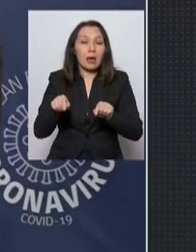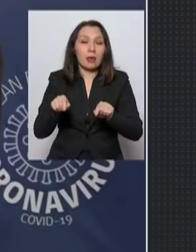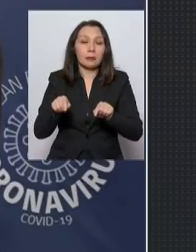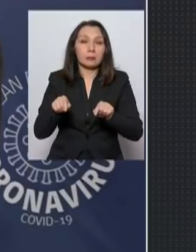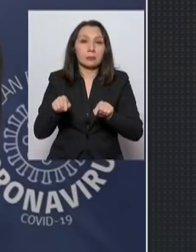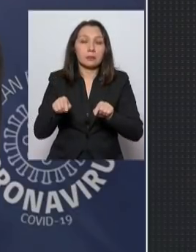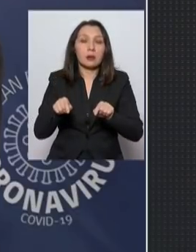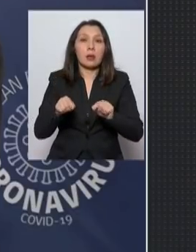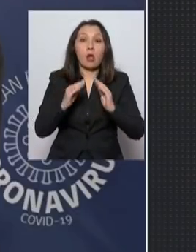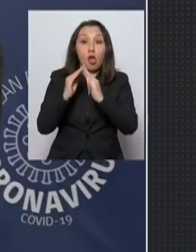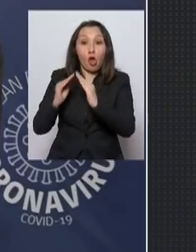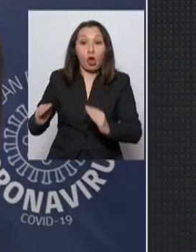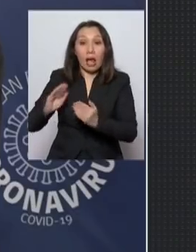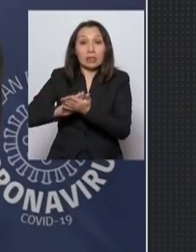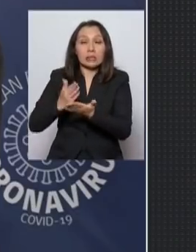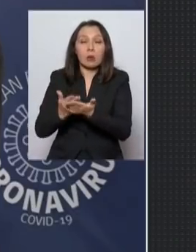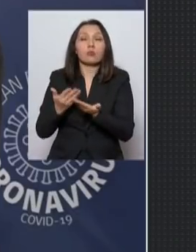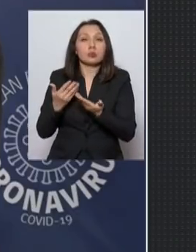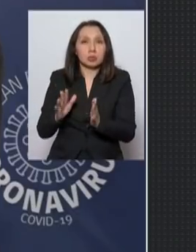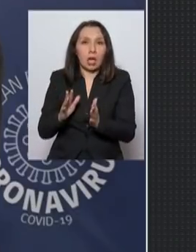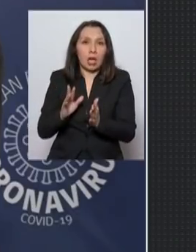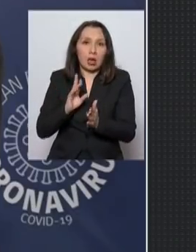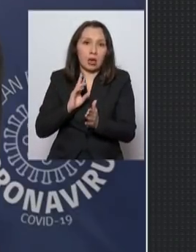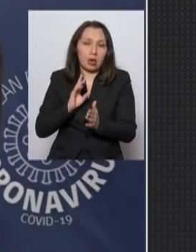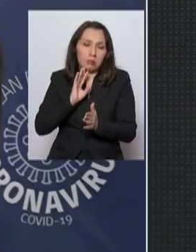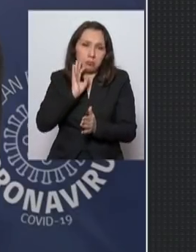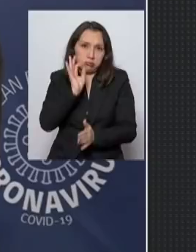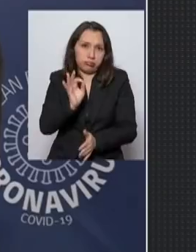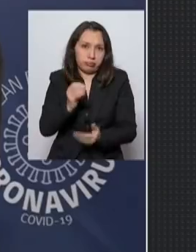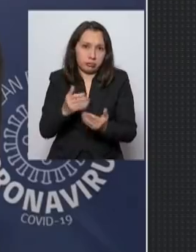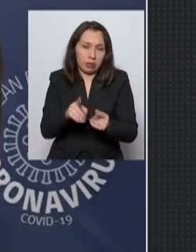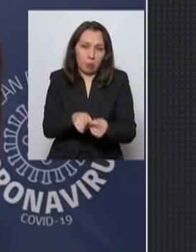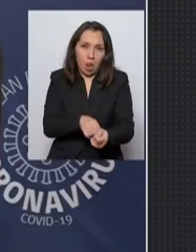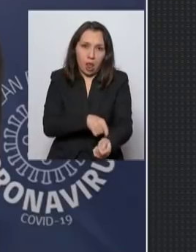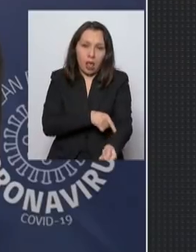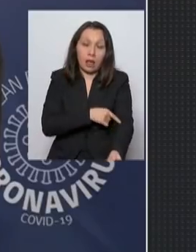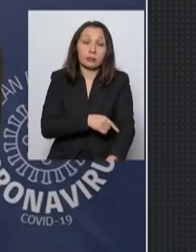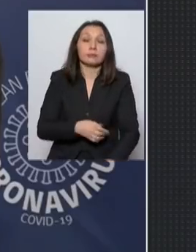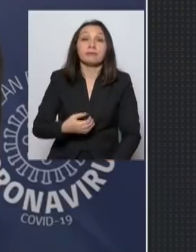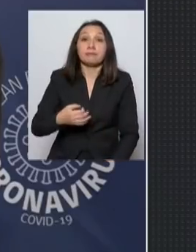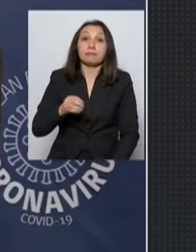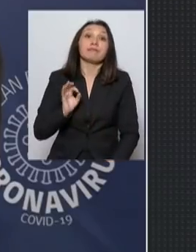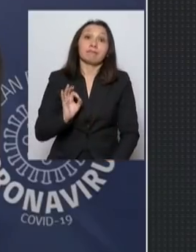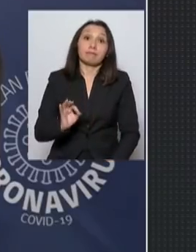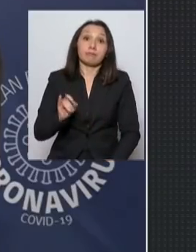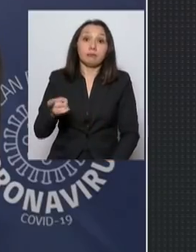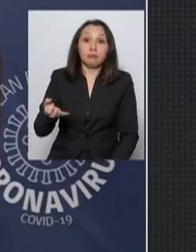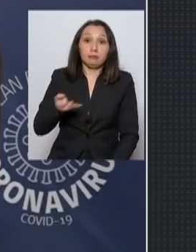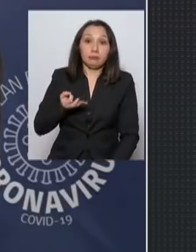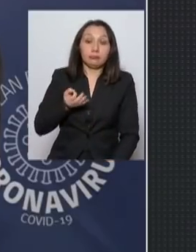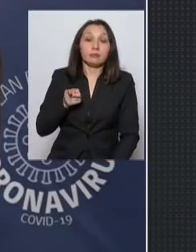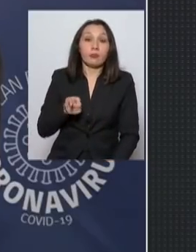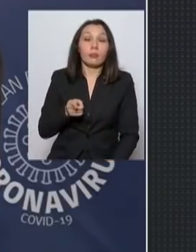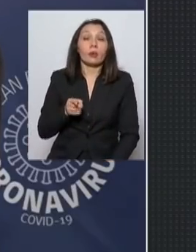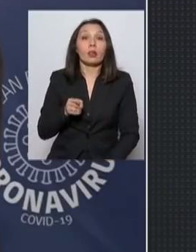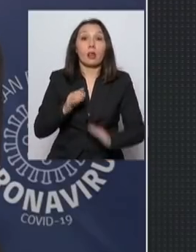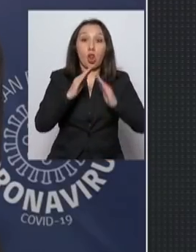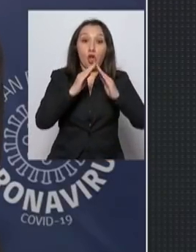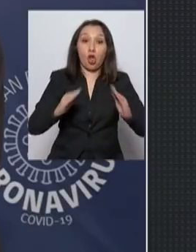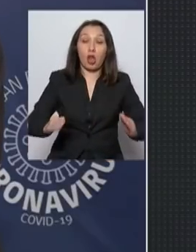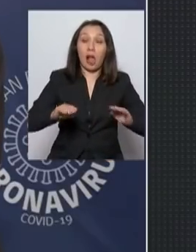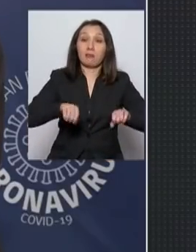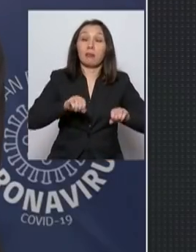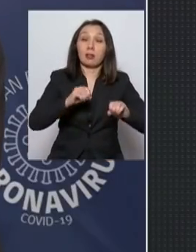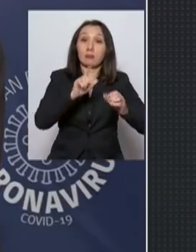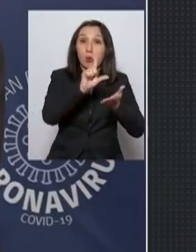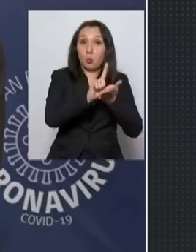a las residencias sanitarias ya me he alargado. Efectivamente, como usted señala, los recintos